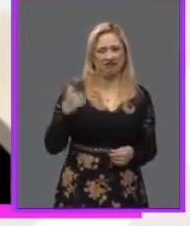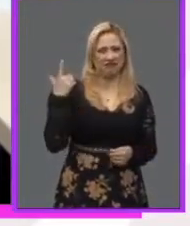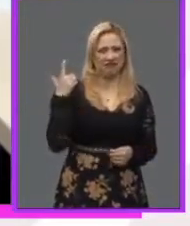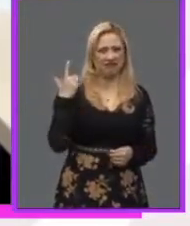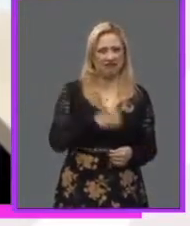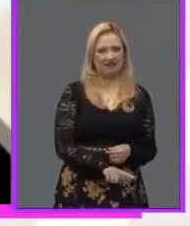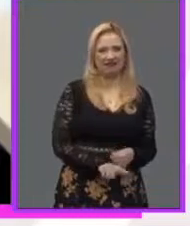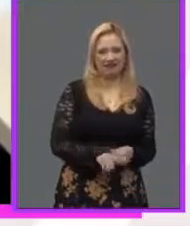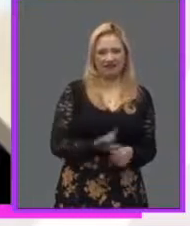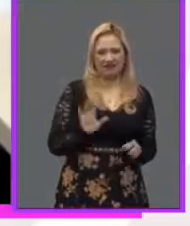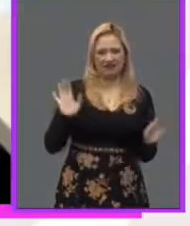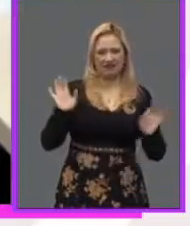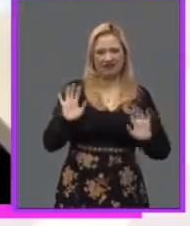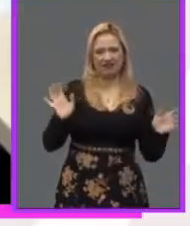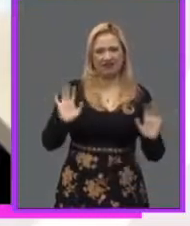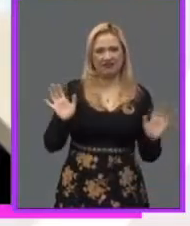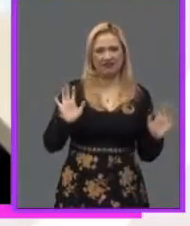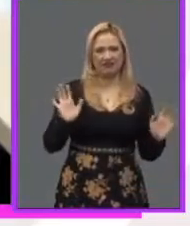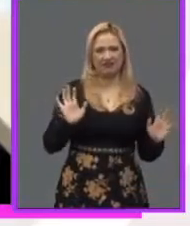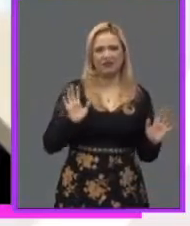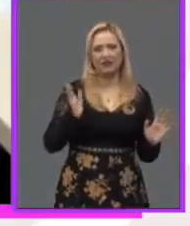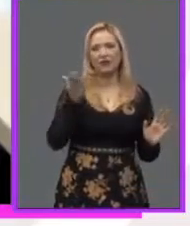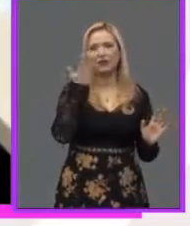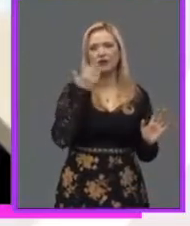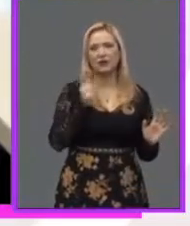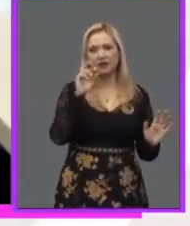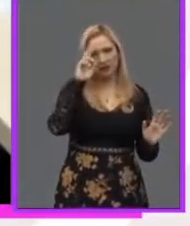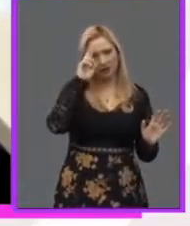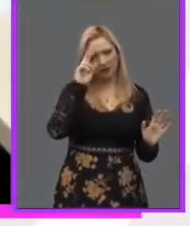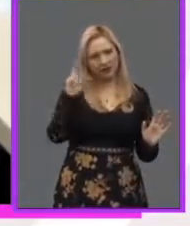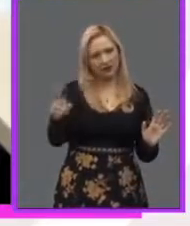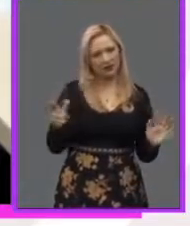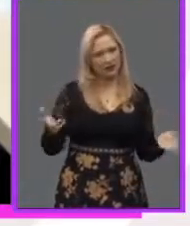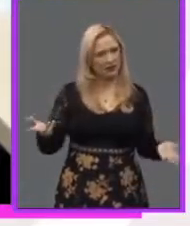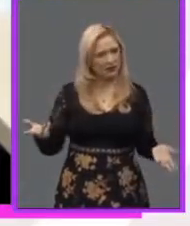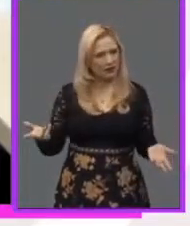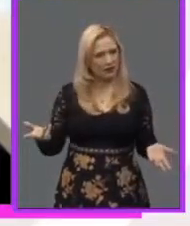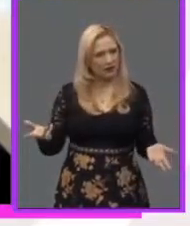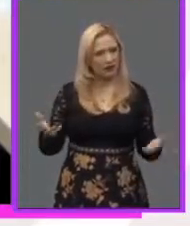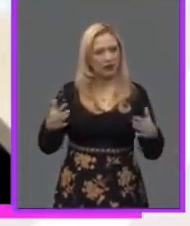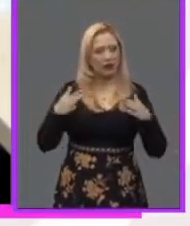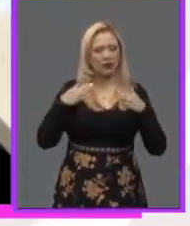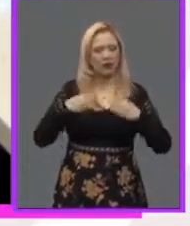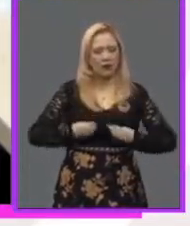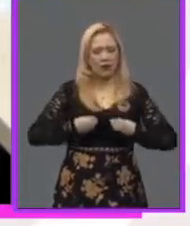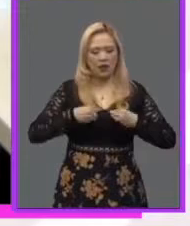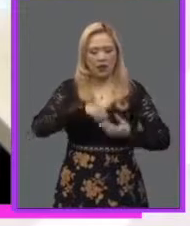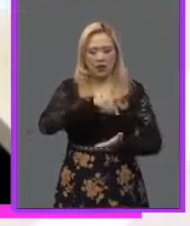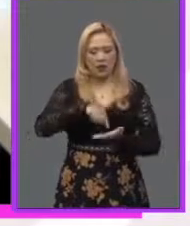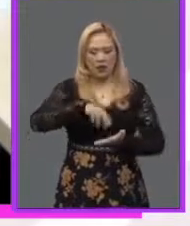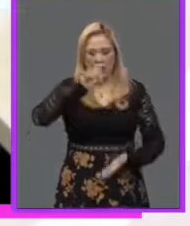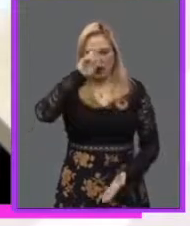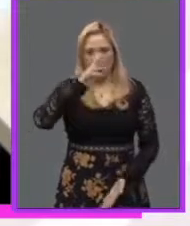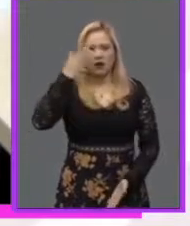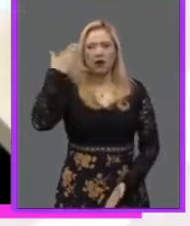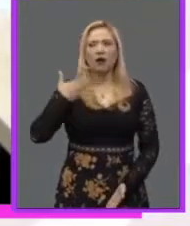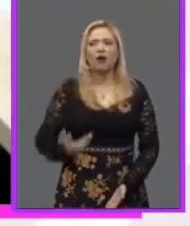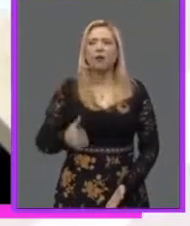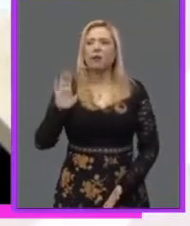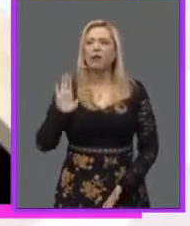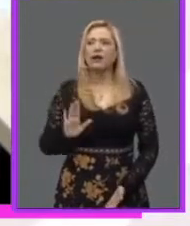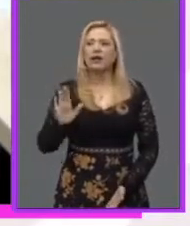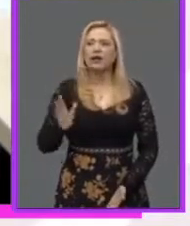el problema del Estado mexicano es que ha entendido el tema de la dignidad. Cuando hablamos de vivienda digna, ha entendido esta parte de